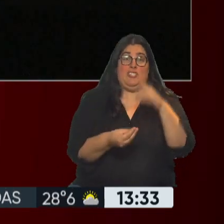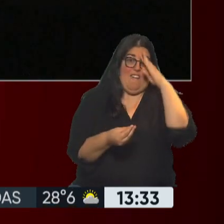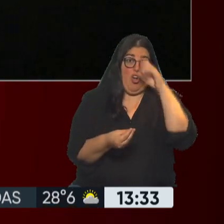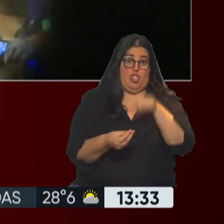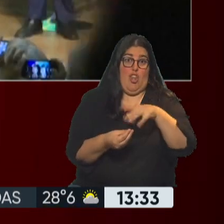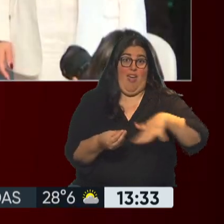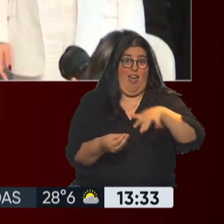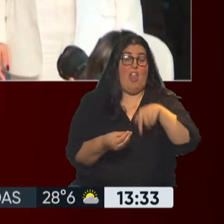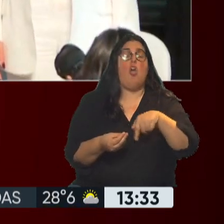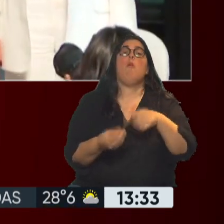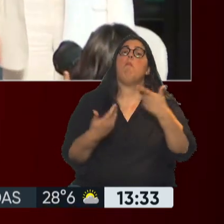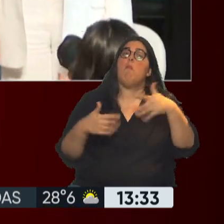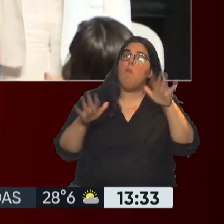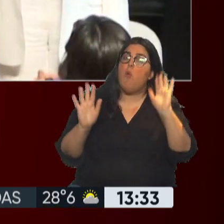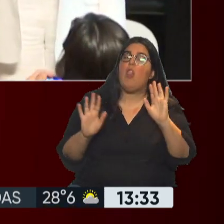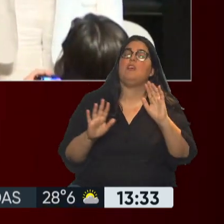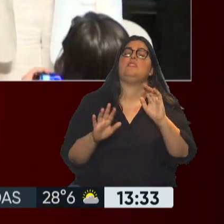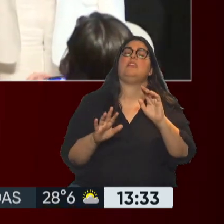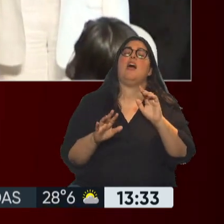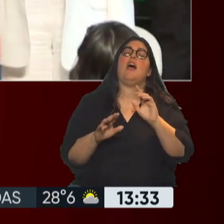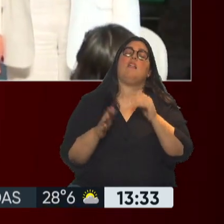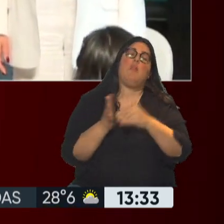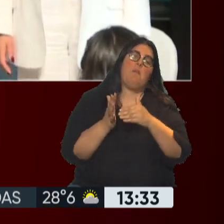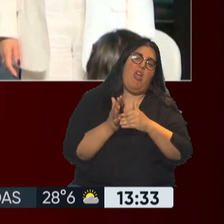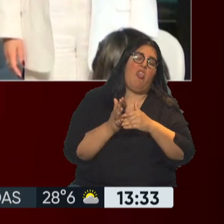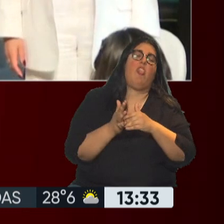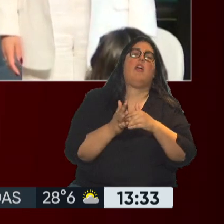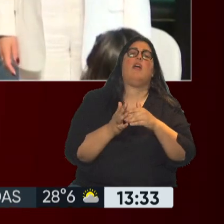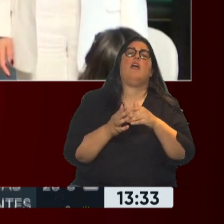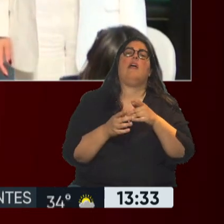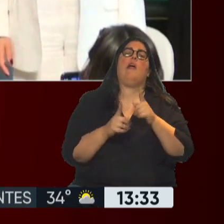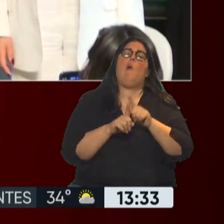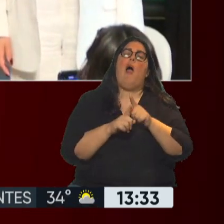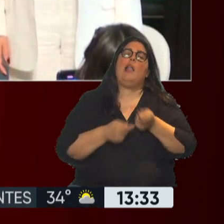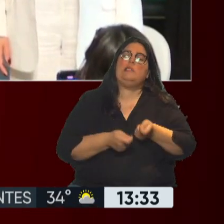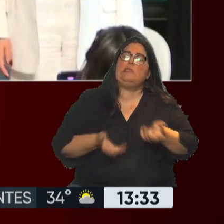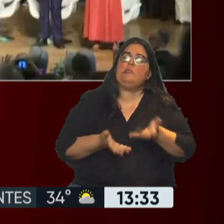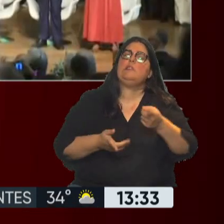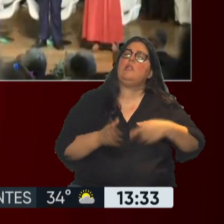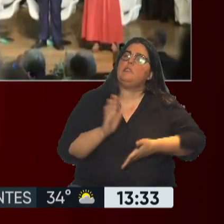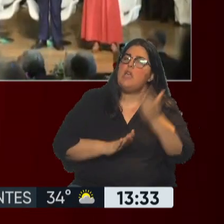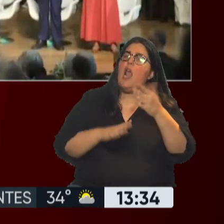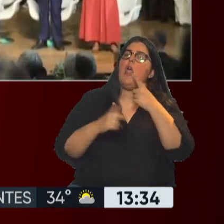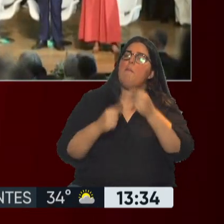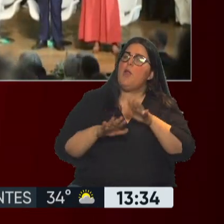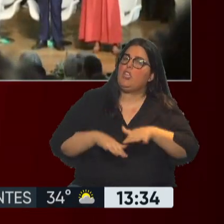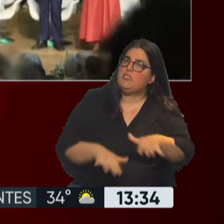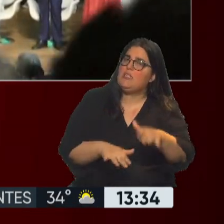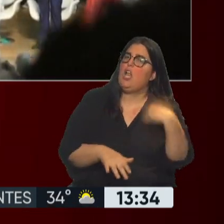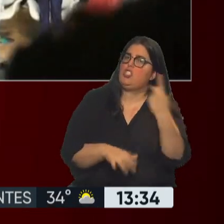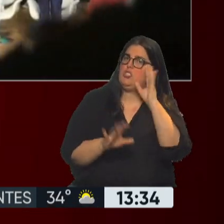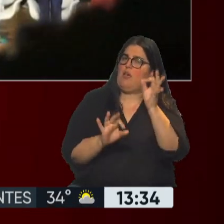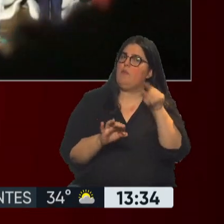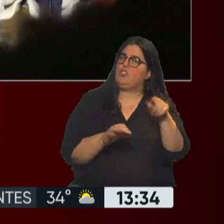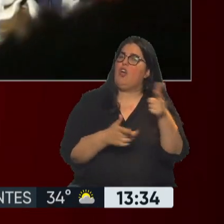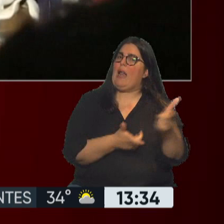puede estar fogoneado directa o indirectamente a salir a protestar, a salir a las calles, y recordemos que es un movimiento armado. Creo